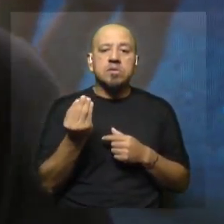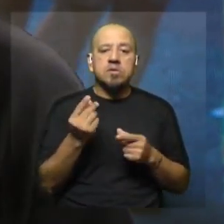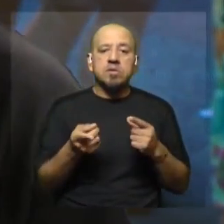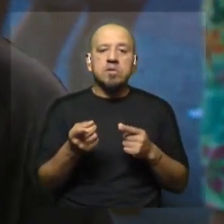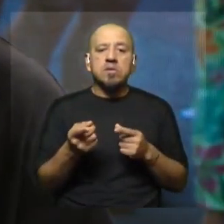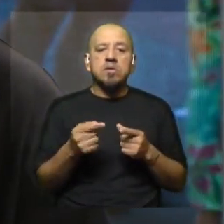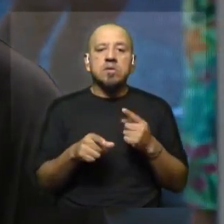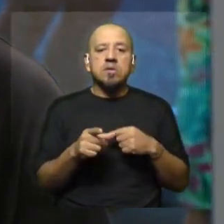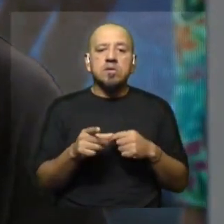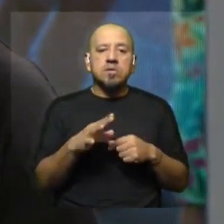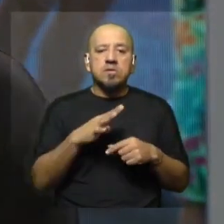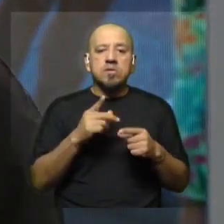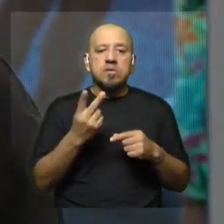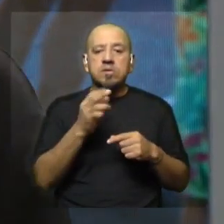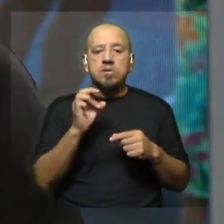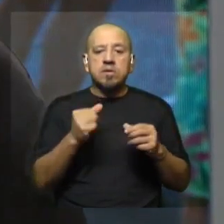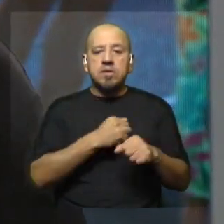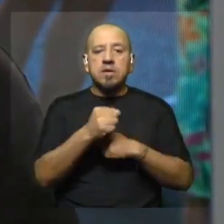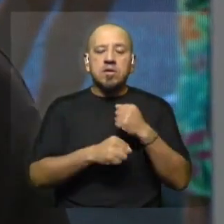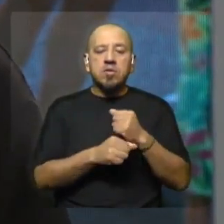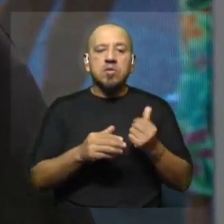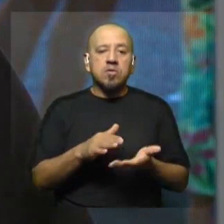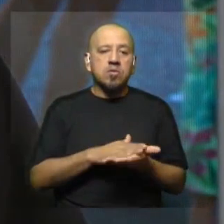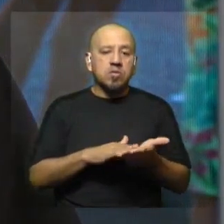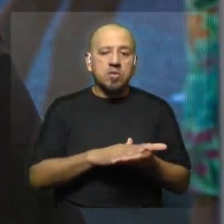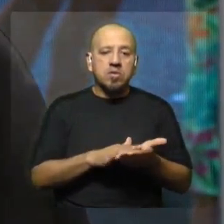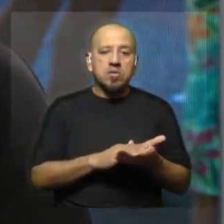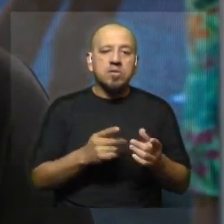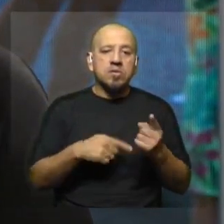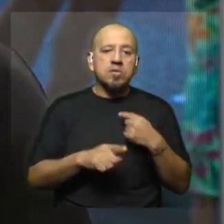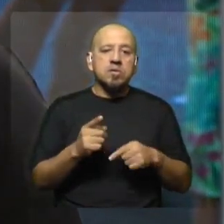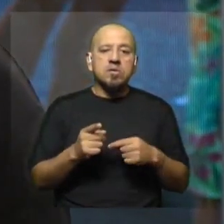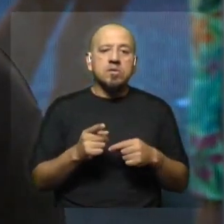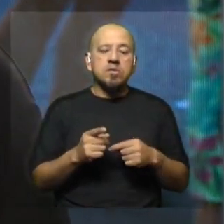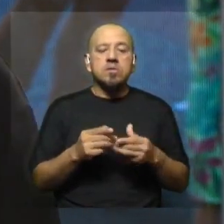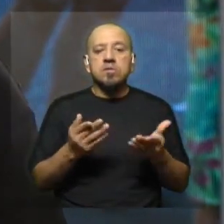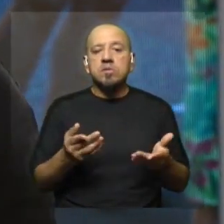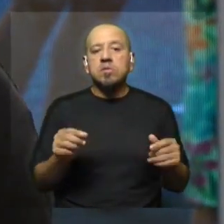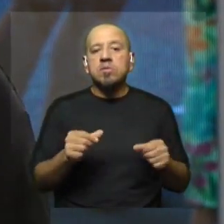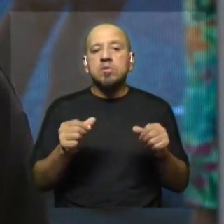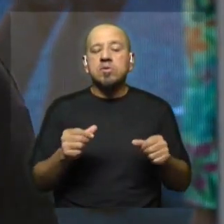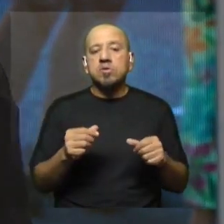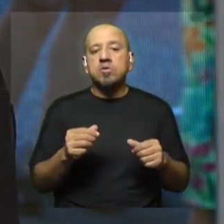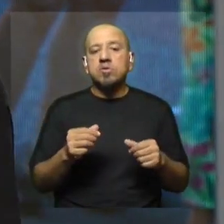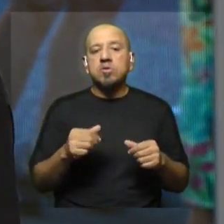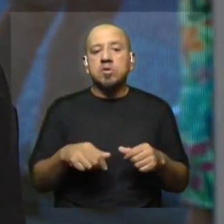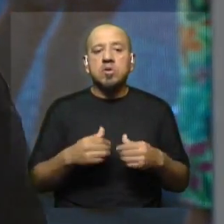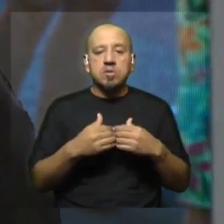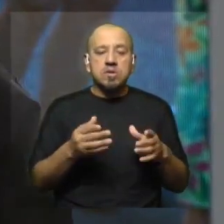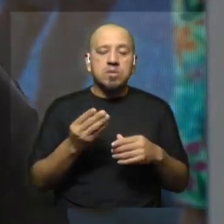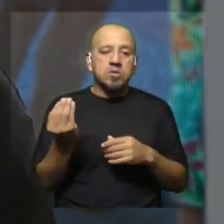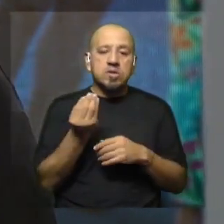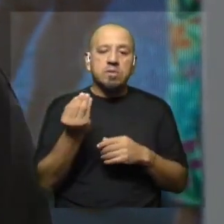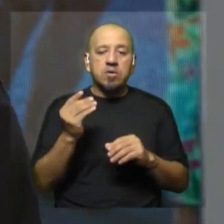tiempo, eso que 20 años no es nada, es un mito, es un tango muy lindo, pero es un mito, entonces lo vamos a celebrar todo el año, comenzamos el sábado